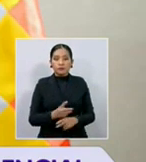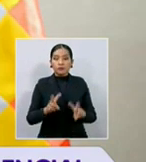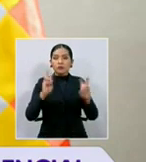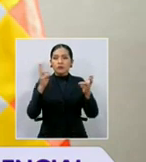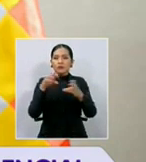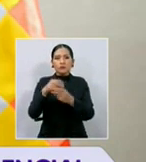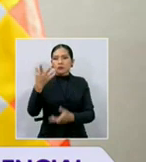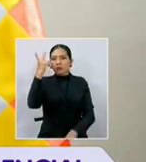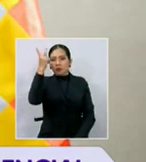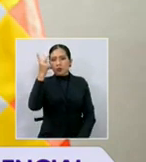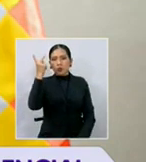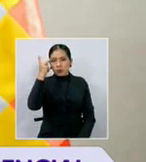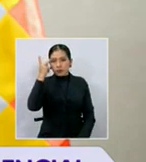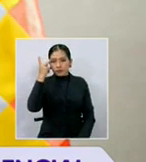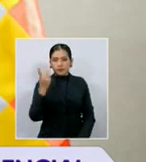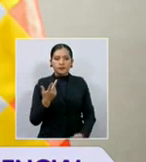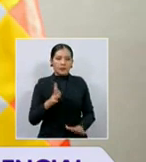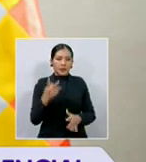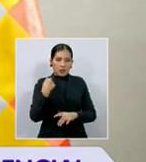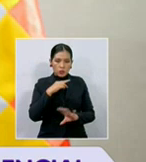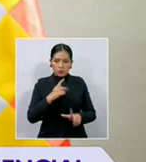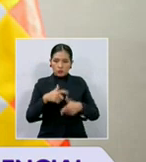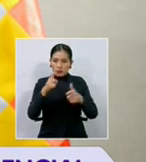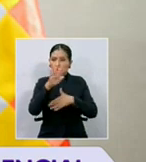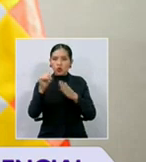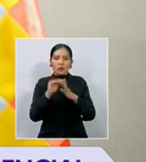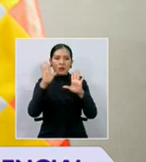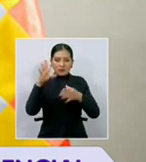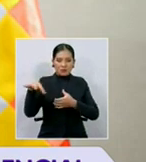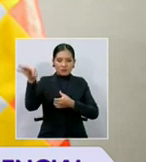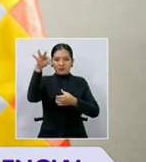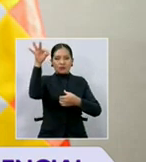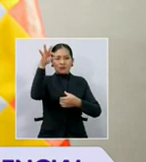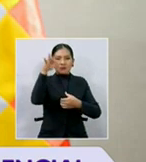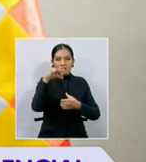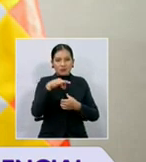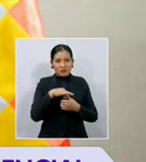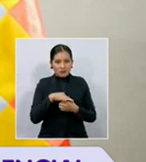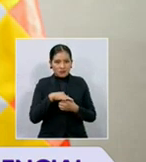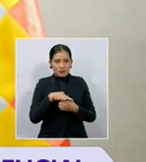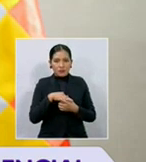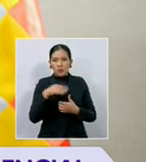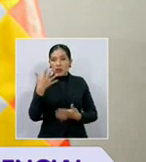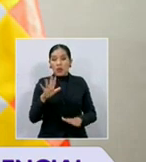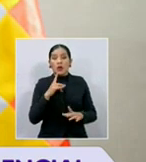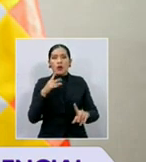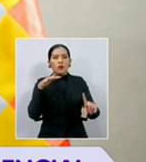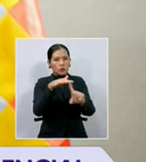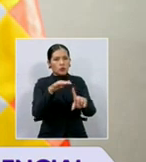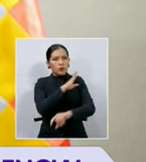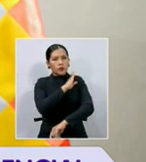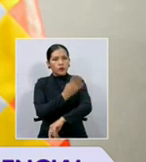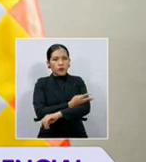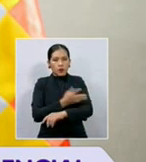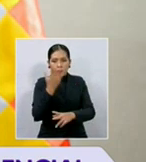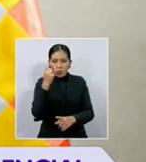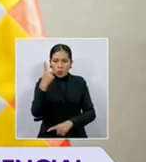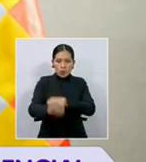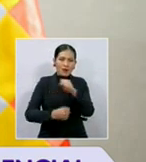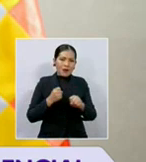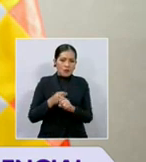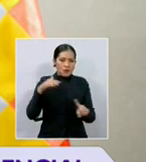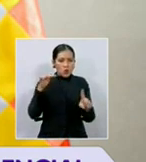político, devolvemos al pueblo suajayo, que había sido duramente golpeado por un año de convulsión y